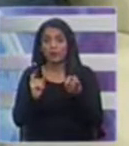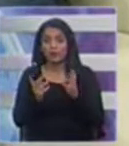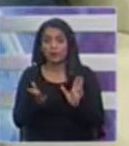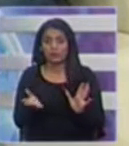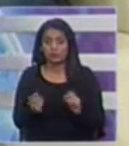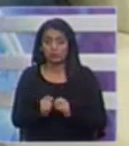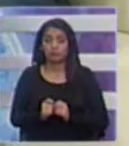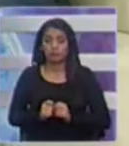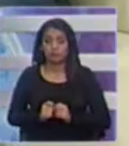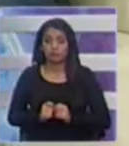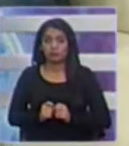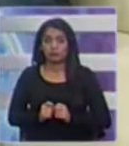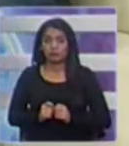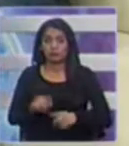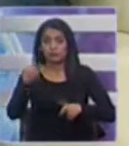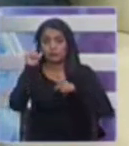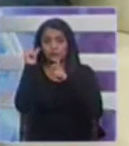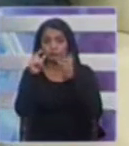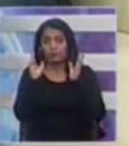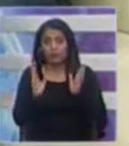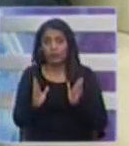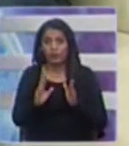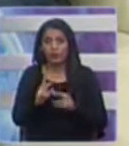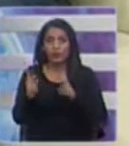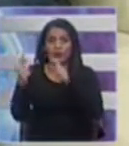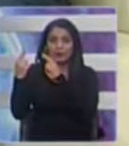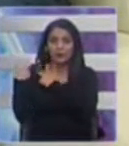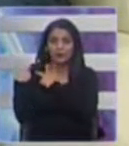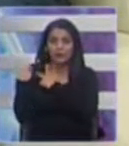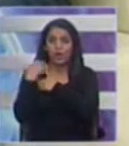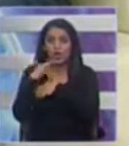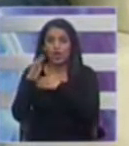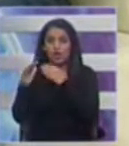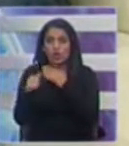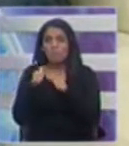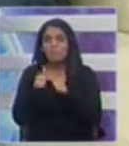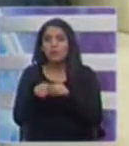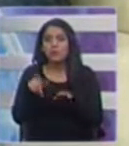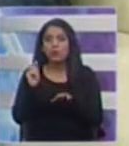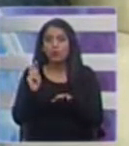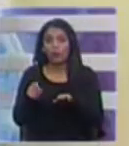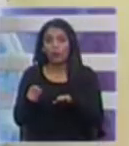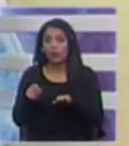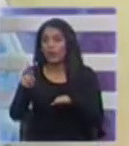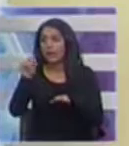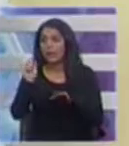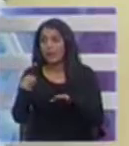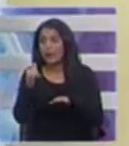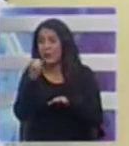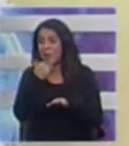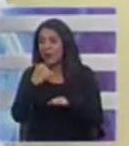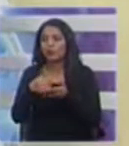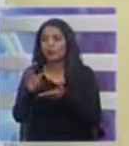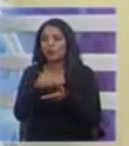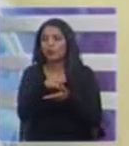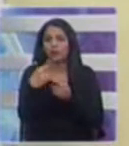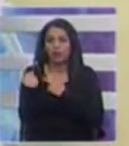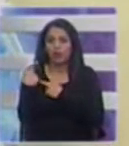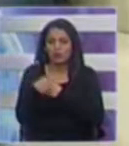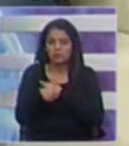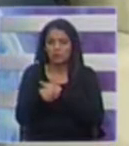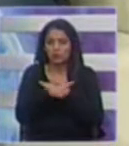Nacional se puede realizar una fiscalización? Porque todo el mundo en este momento habla, pero sin pruebas y sin una estrategia clara. Sí,